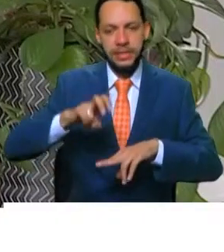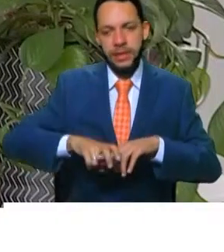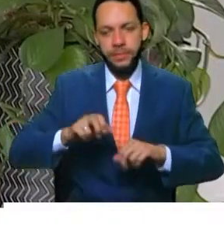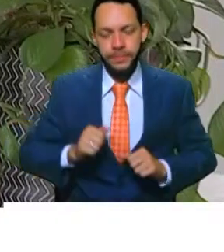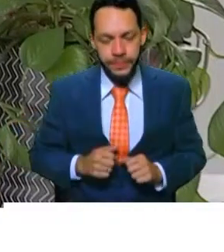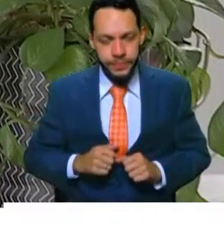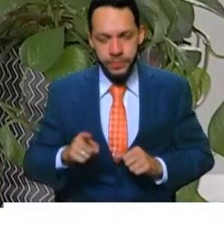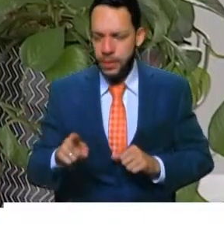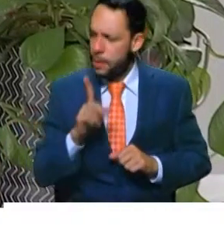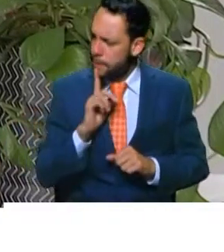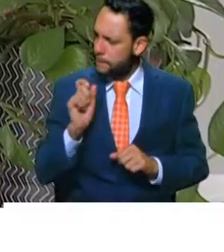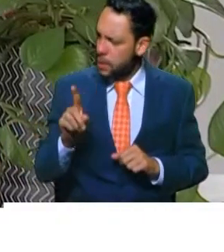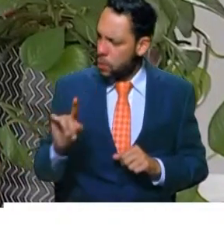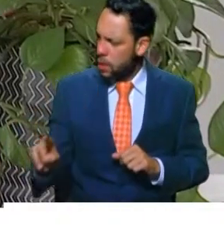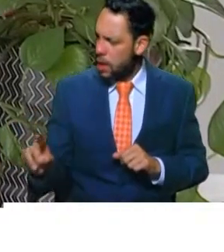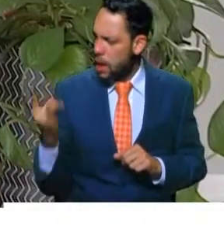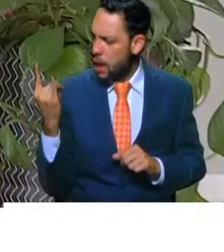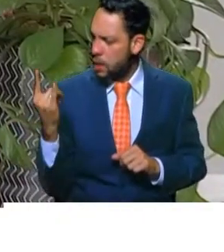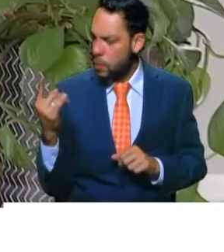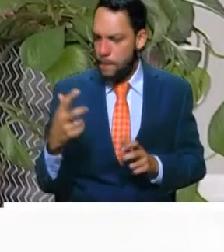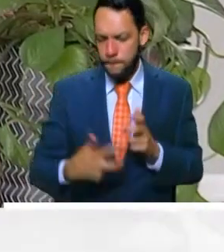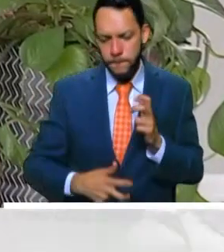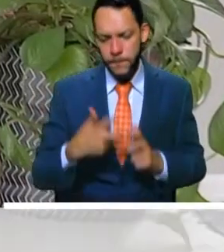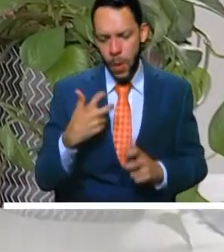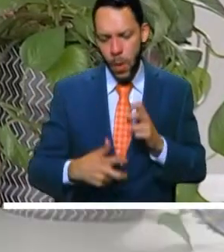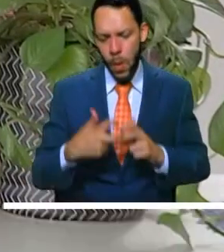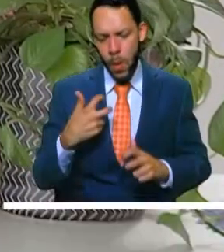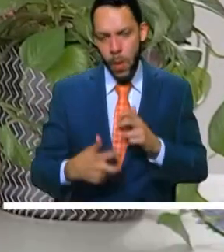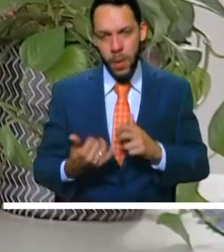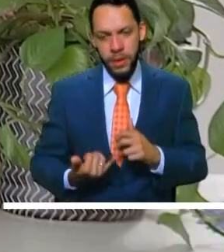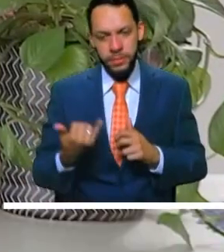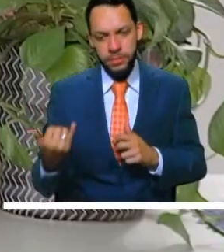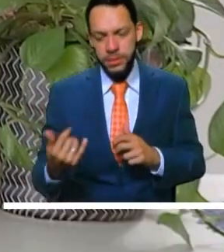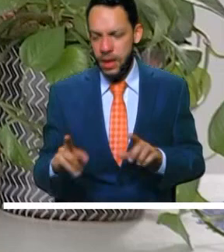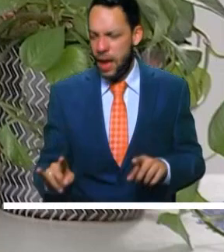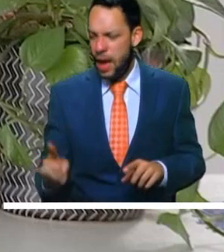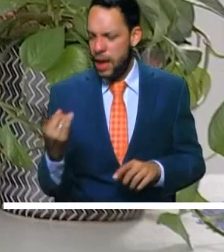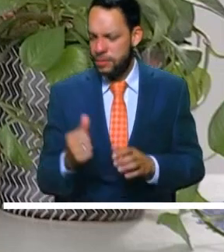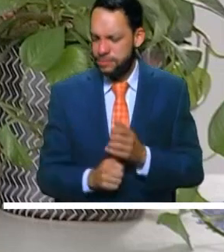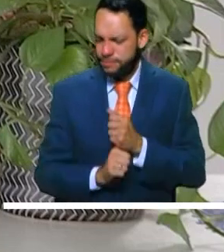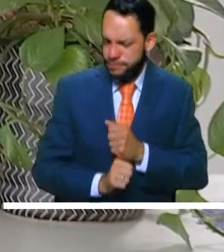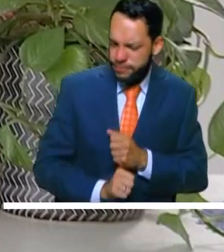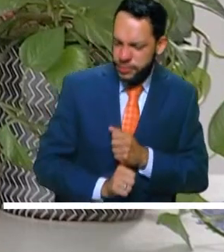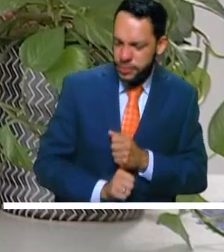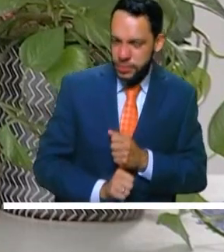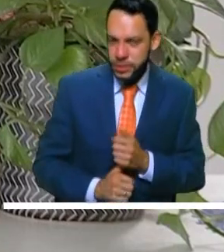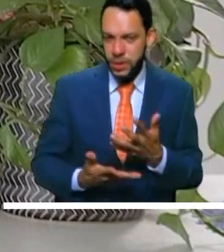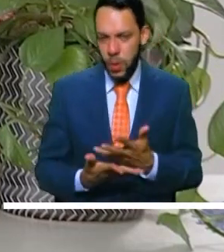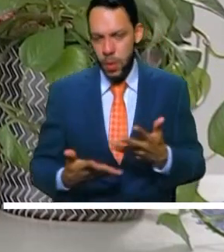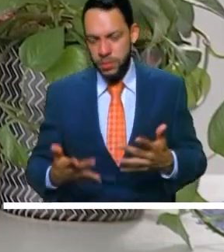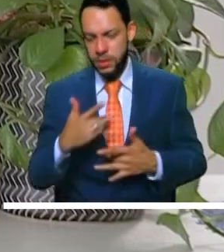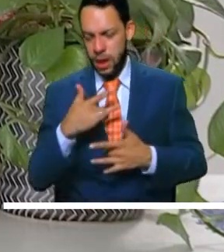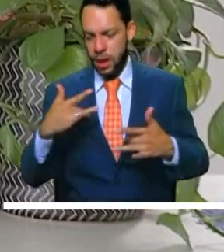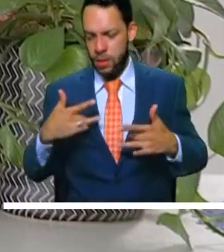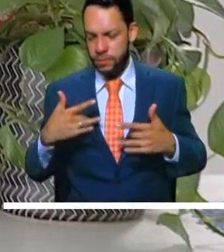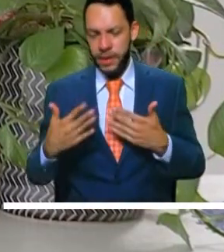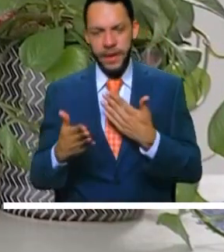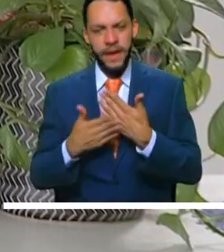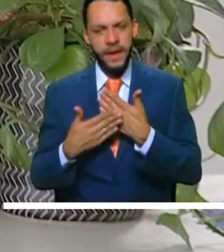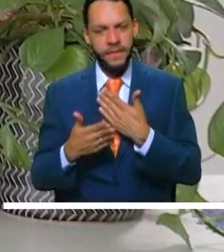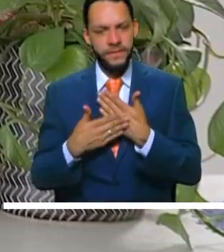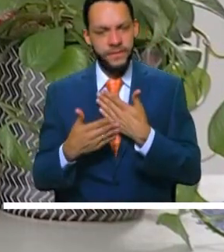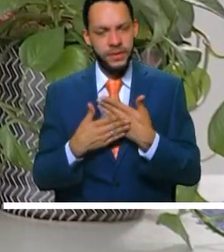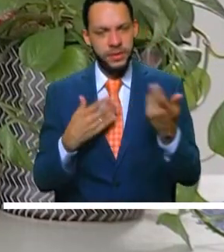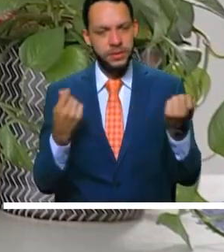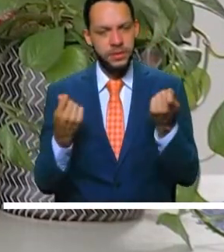has tenido algún tipo de problema de estreñimiento? ¿Qué otro problema de salud tú manifiestas